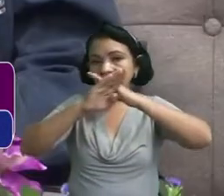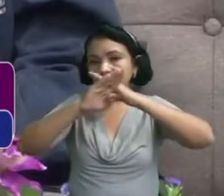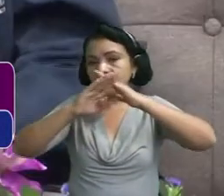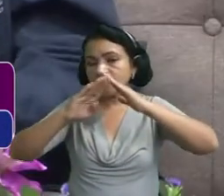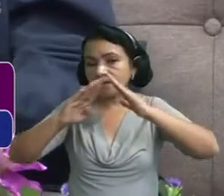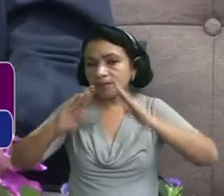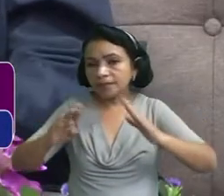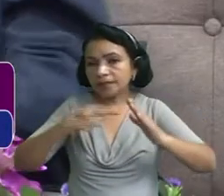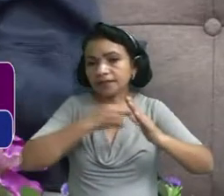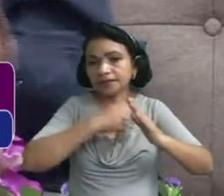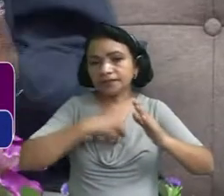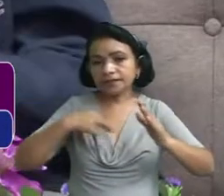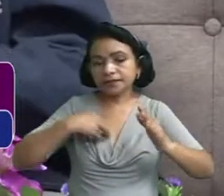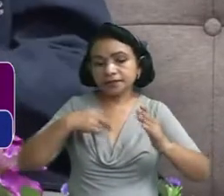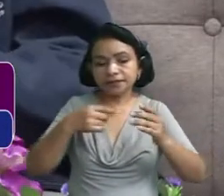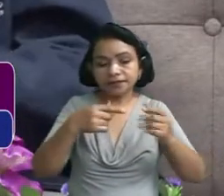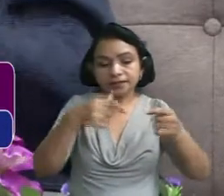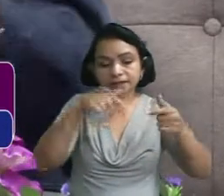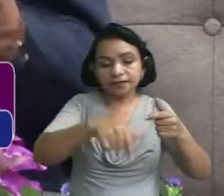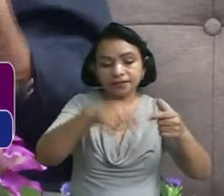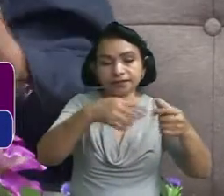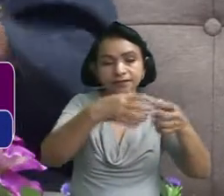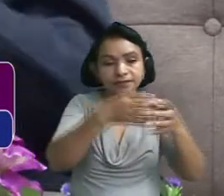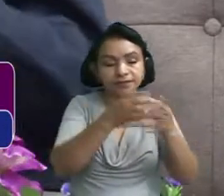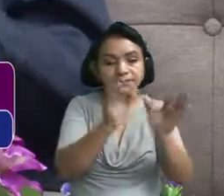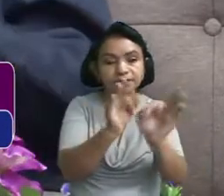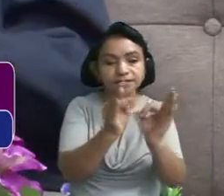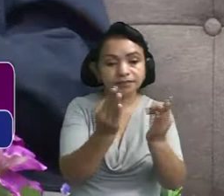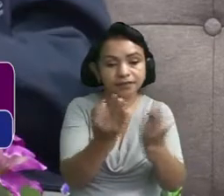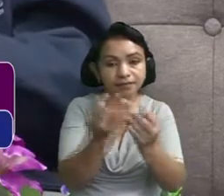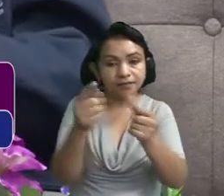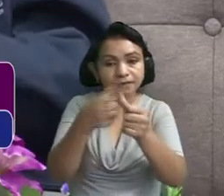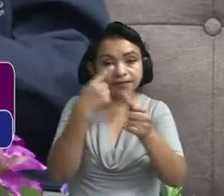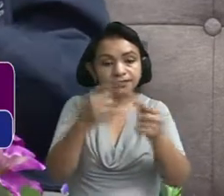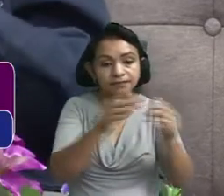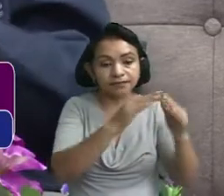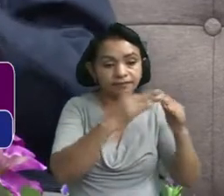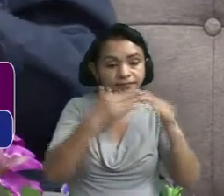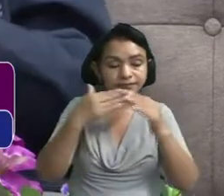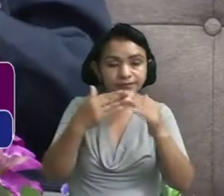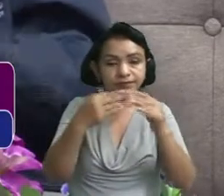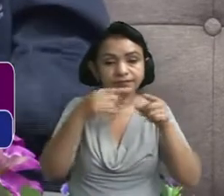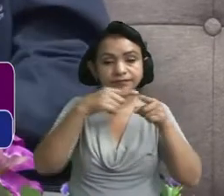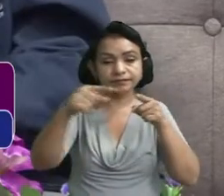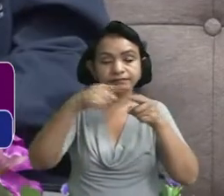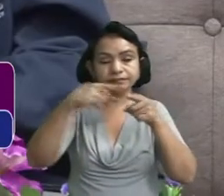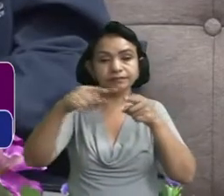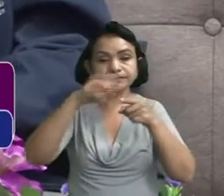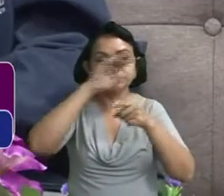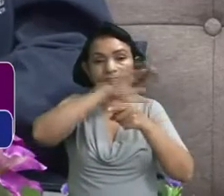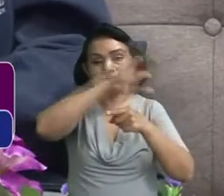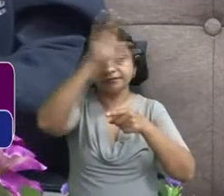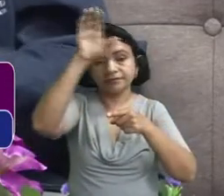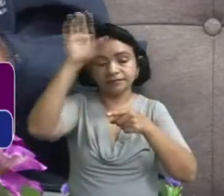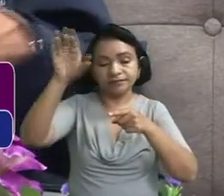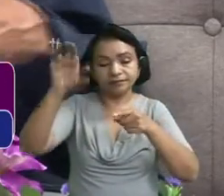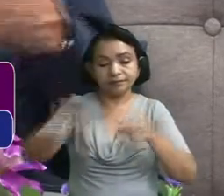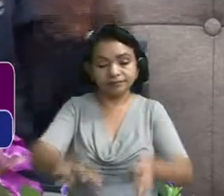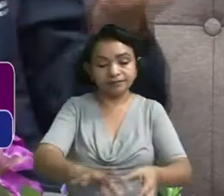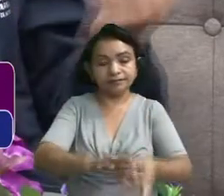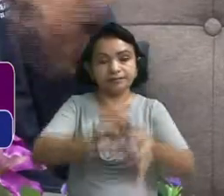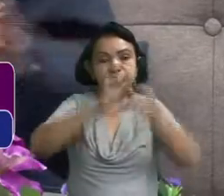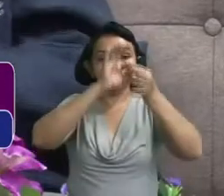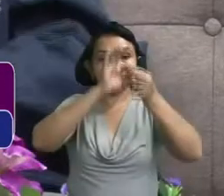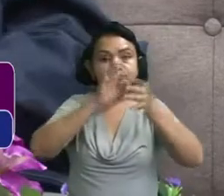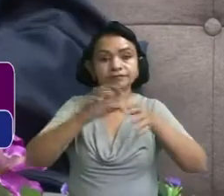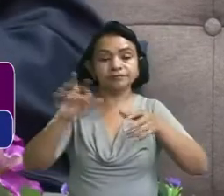construye desde las comunidades, desde la familia, desde la comunidad, desde los municipios, desde el territorio. Precisamente la